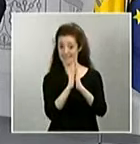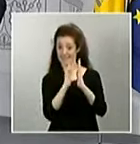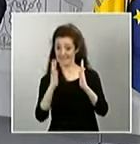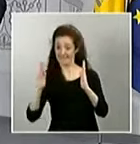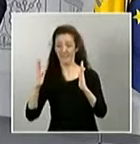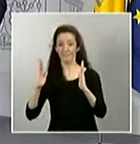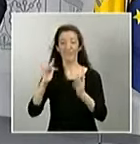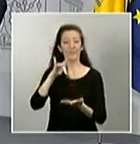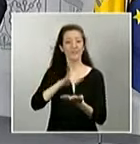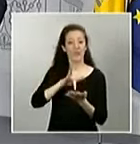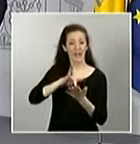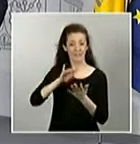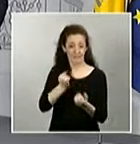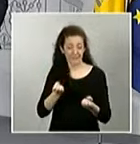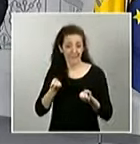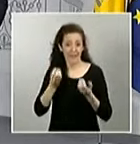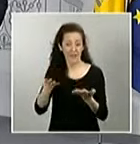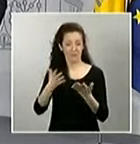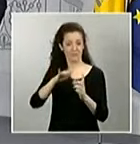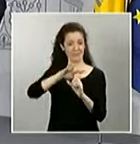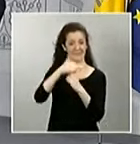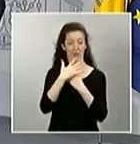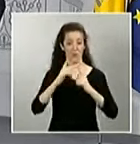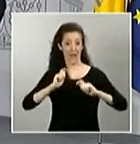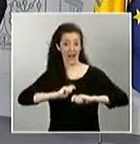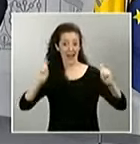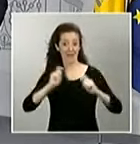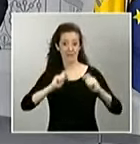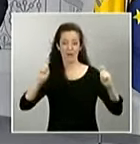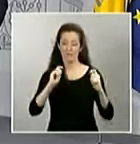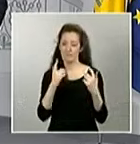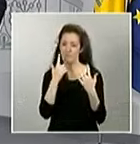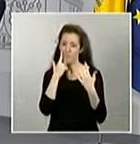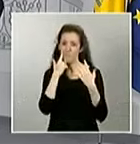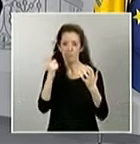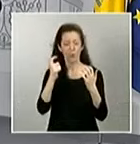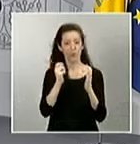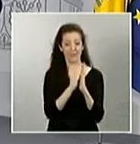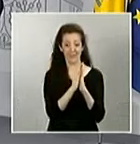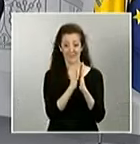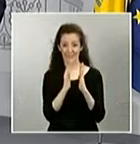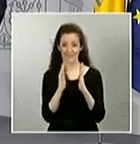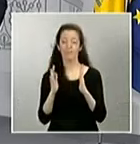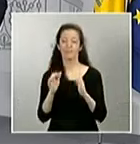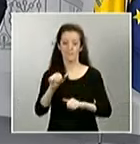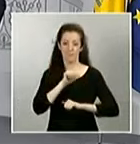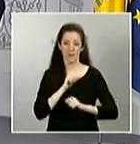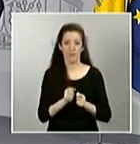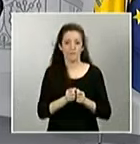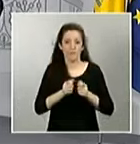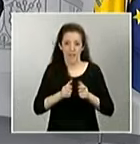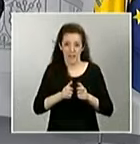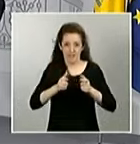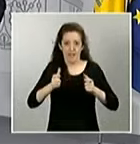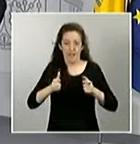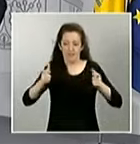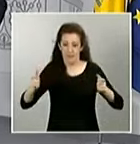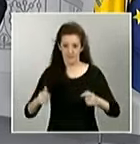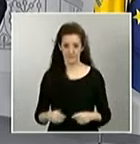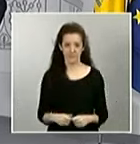alarma, observamos el incremento diario de las cifras de paro. En lo que tiene que ver en el